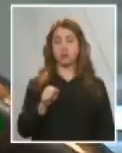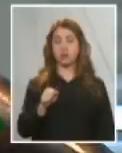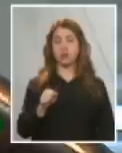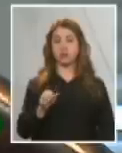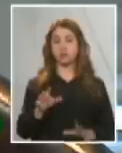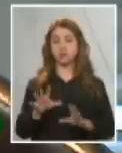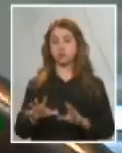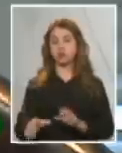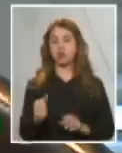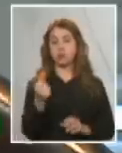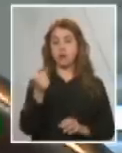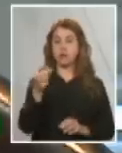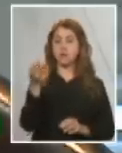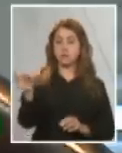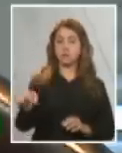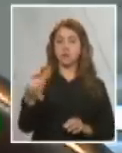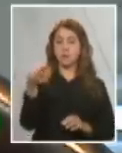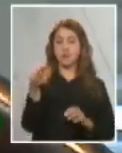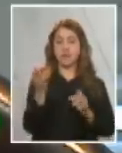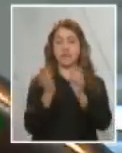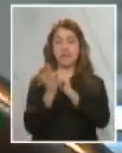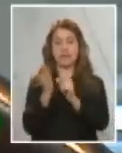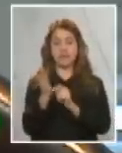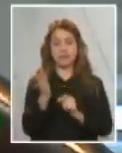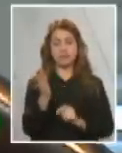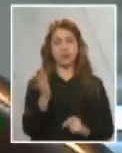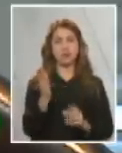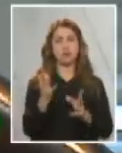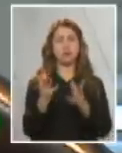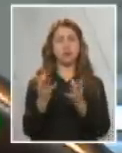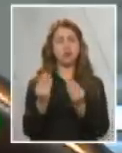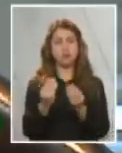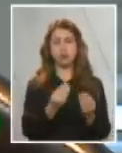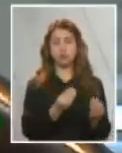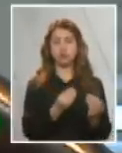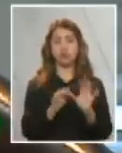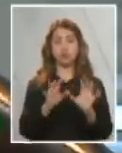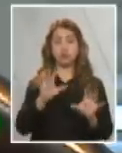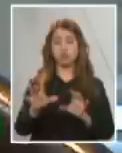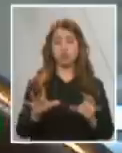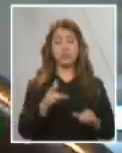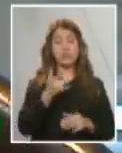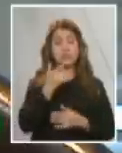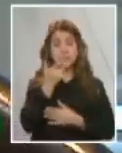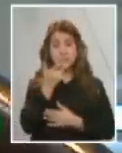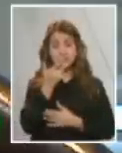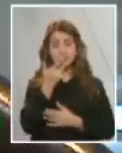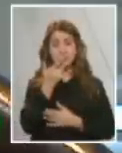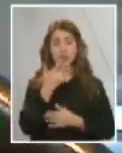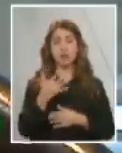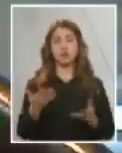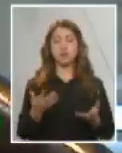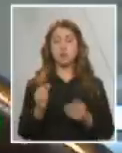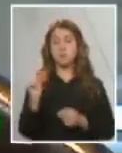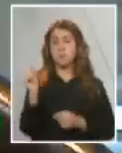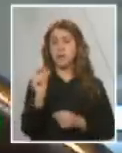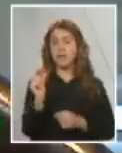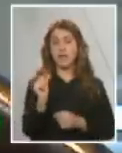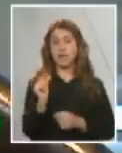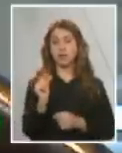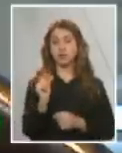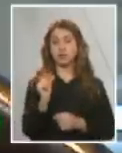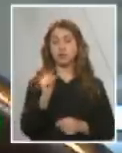mesa, tomar un papel para escribir. O sea, hay tanto, desde cosas tan sencillas como un pequeño, hacen